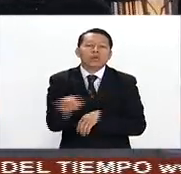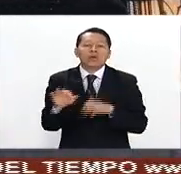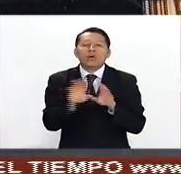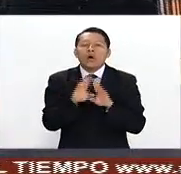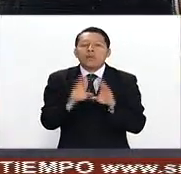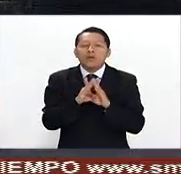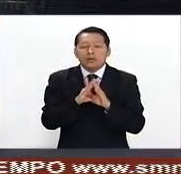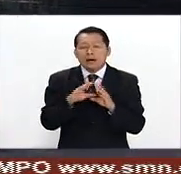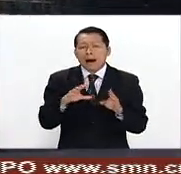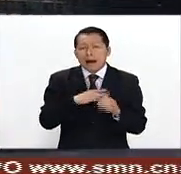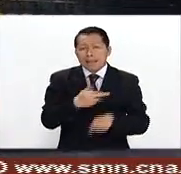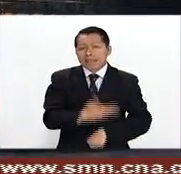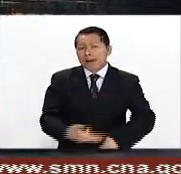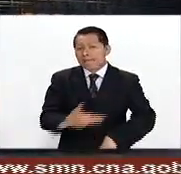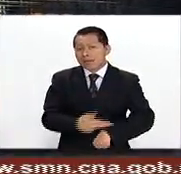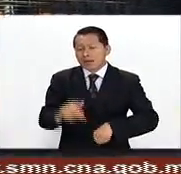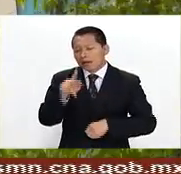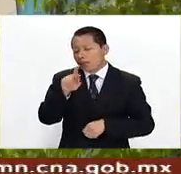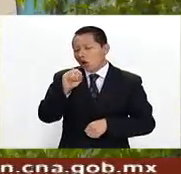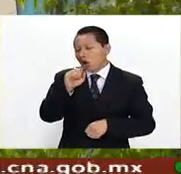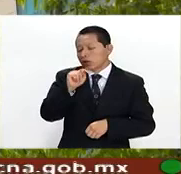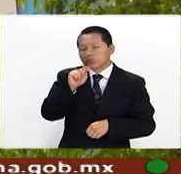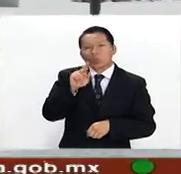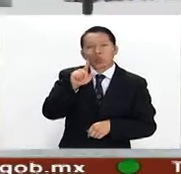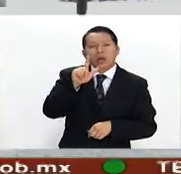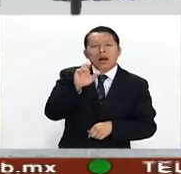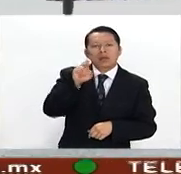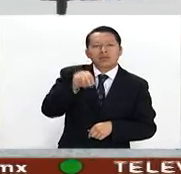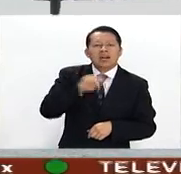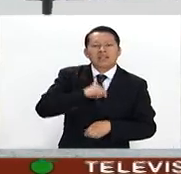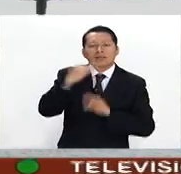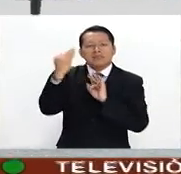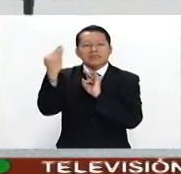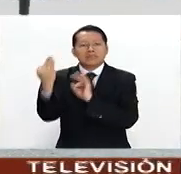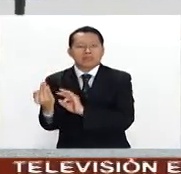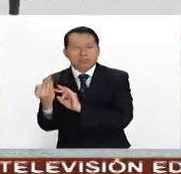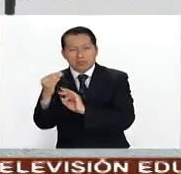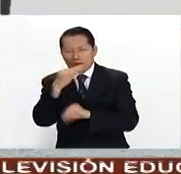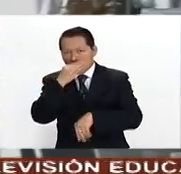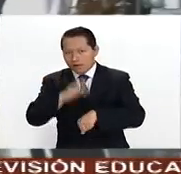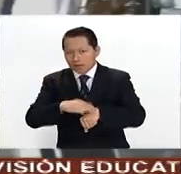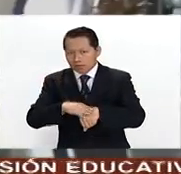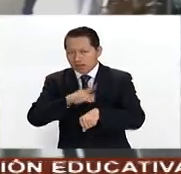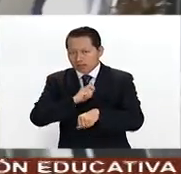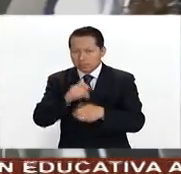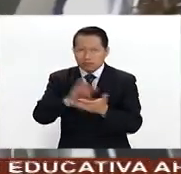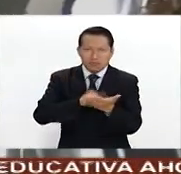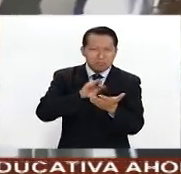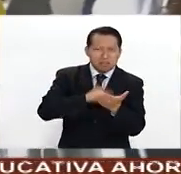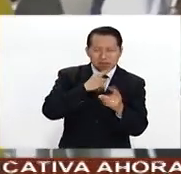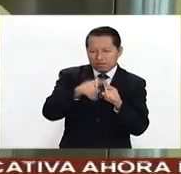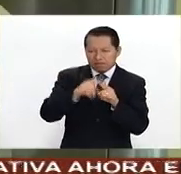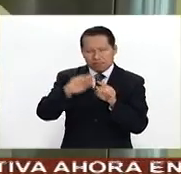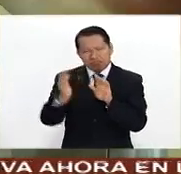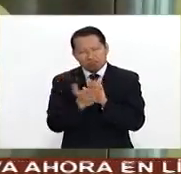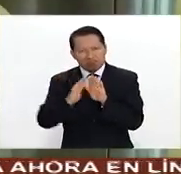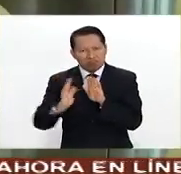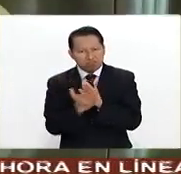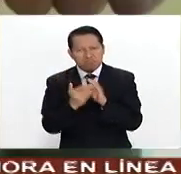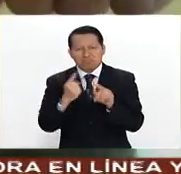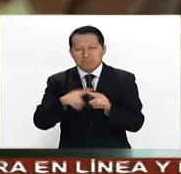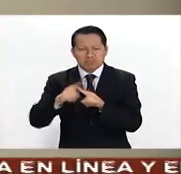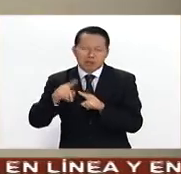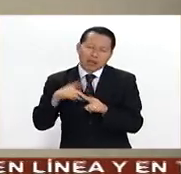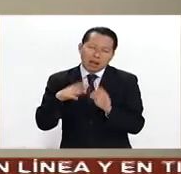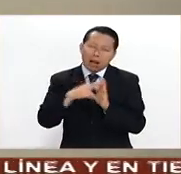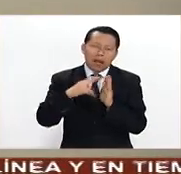se ingresa al trámite de postulación, es decir, lo presentamos institucionalmente al alumno mediante una documentación que se anexa, que es